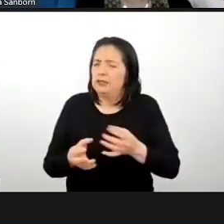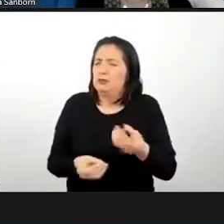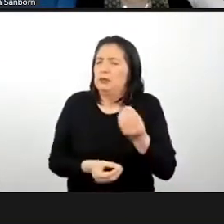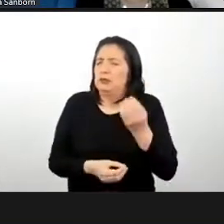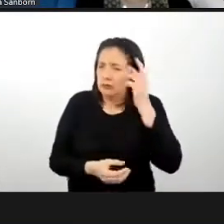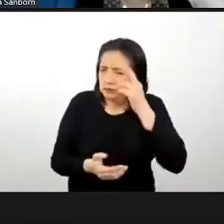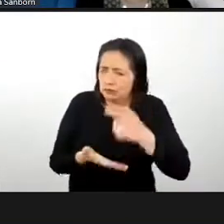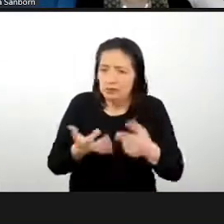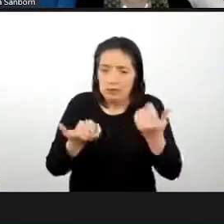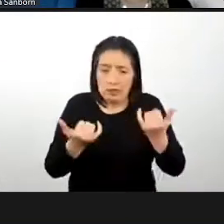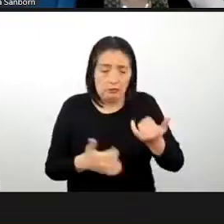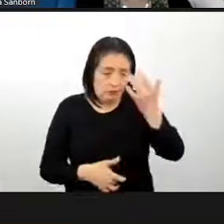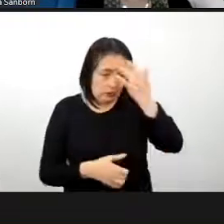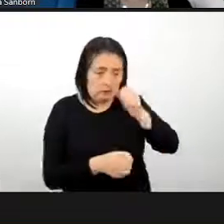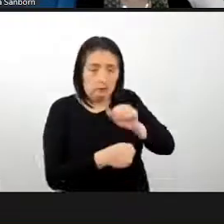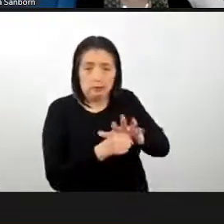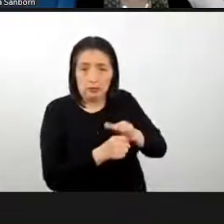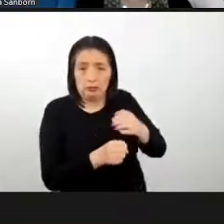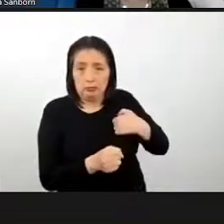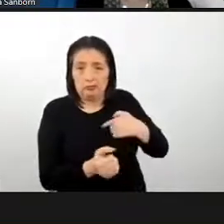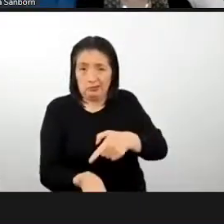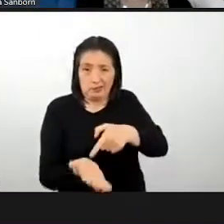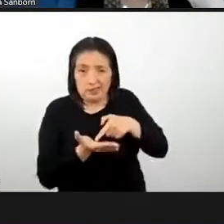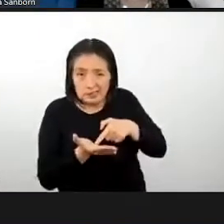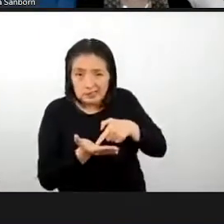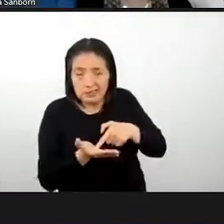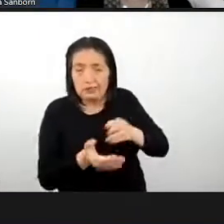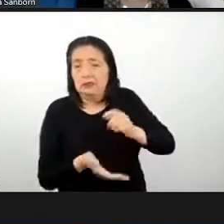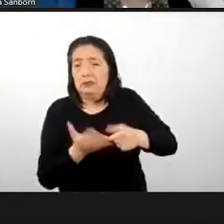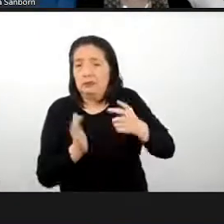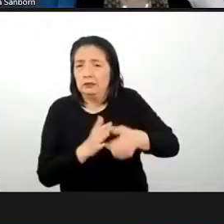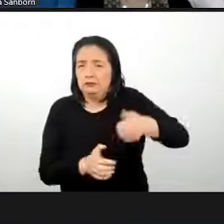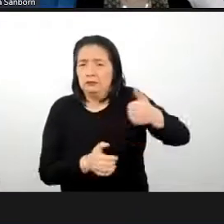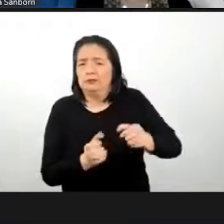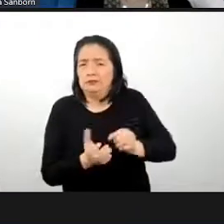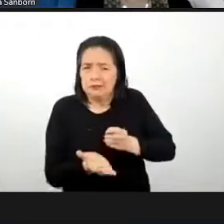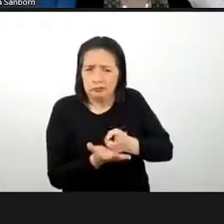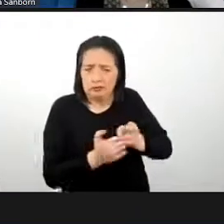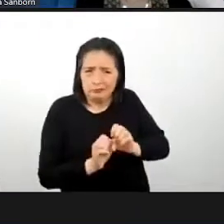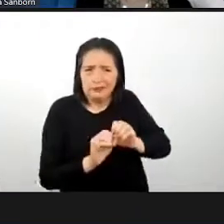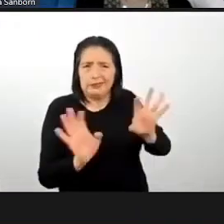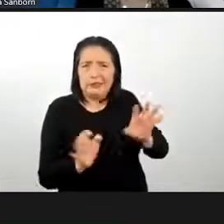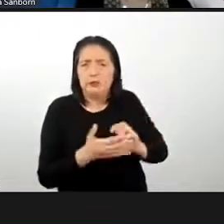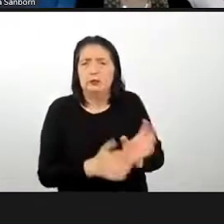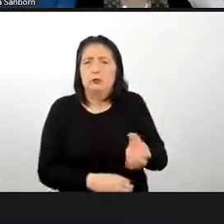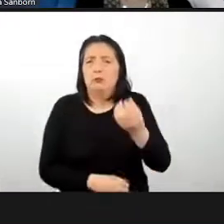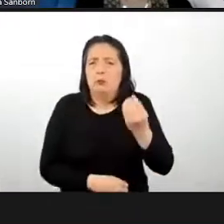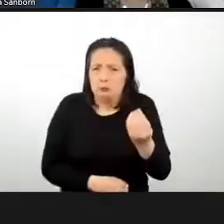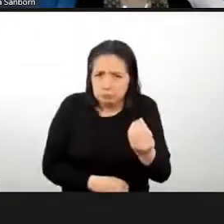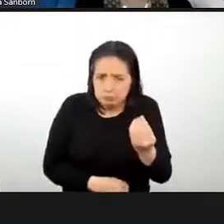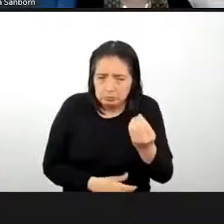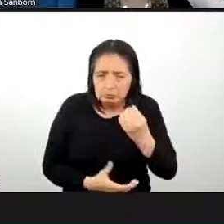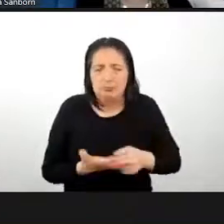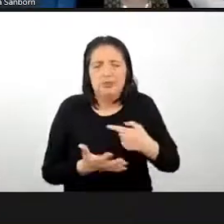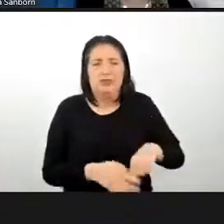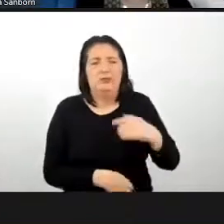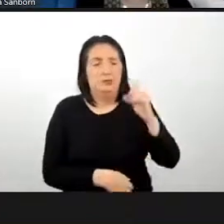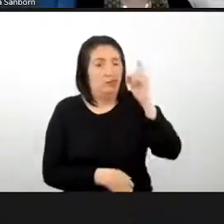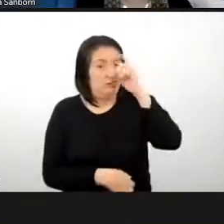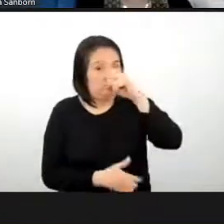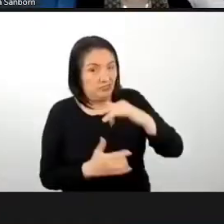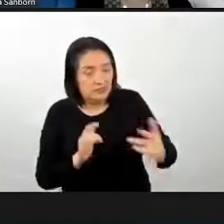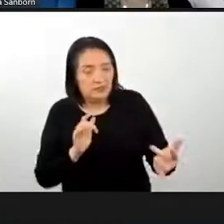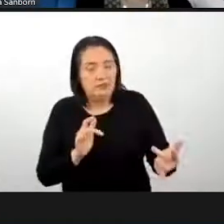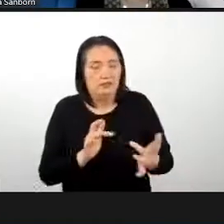esta pandemia hemos exigido unos niveles más altos de transparencia justamente porque las relaciones se dificultaron, ¿no? Y